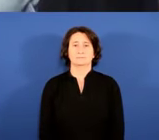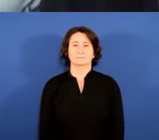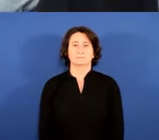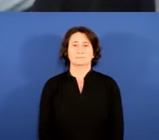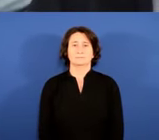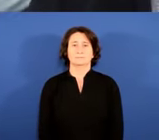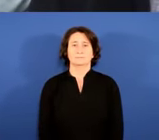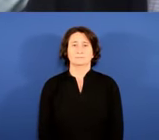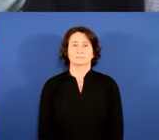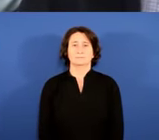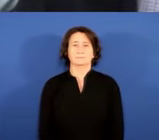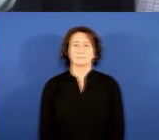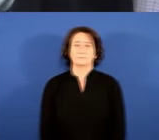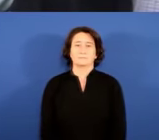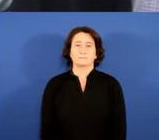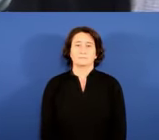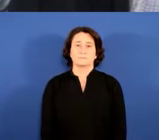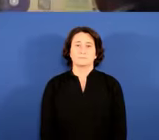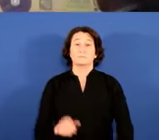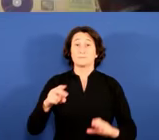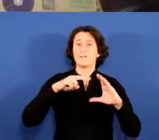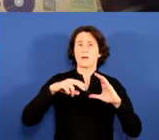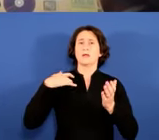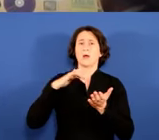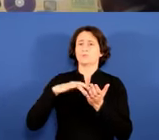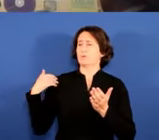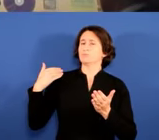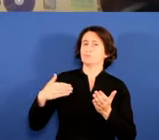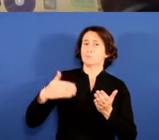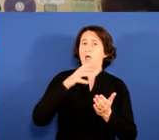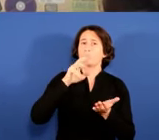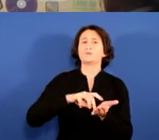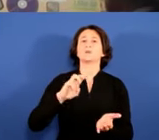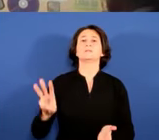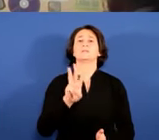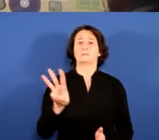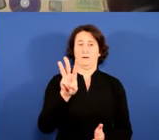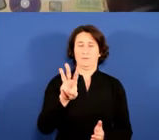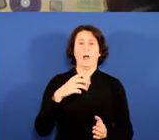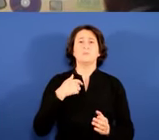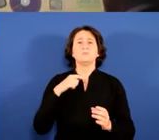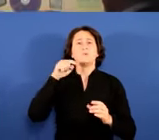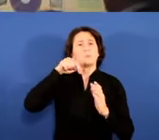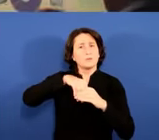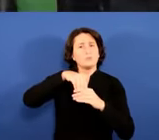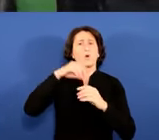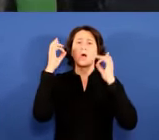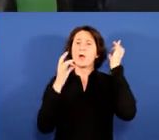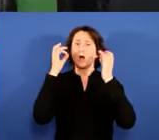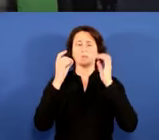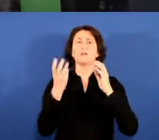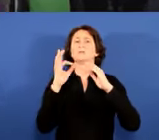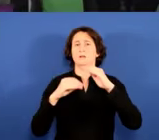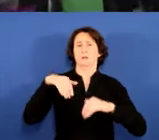stand de la Diputación Foral de Vizcaya se han celebrado 216 entrevistas de trabajo con jóvenes seleccionados previamente a través de